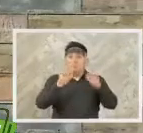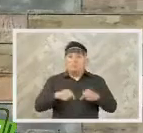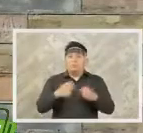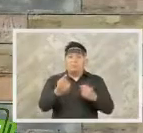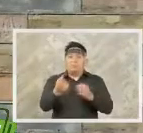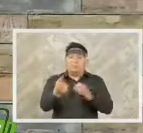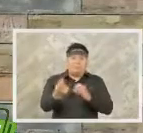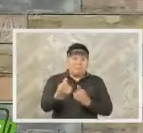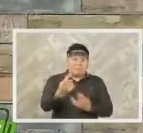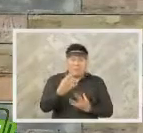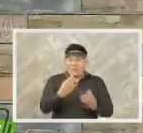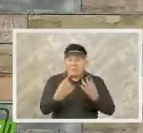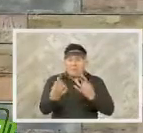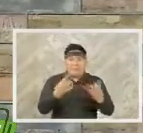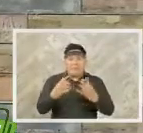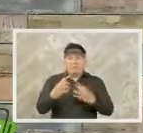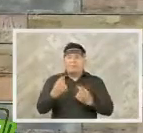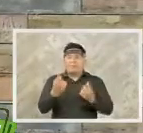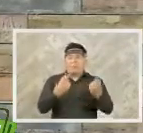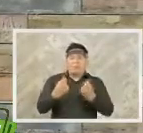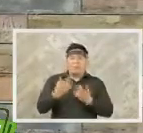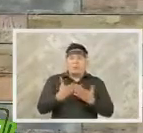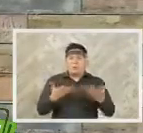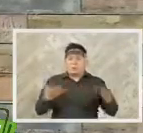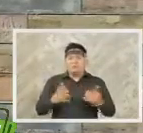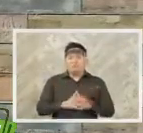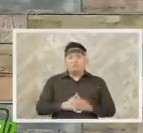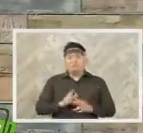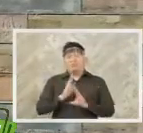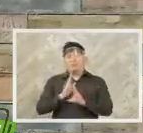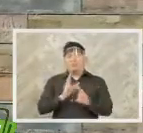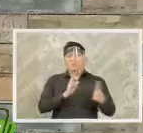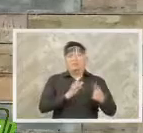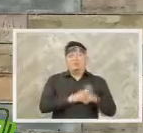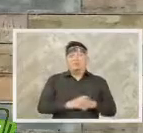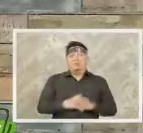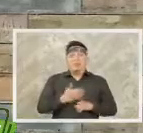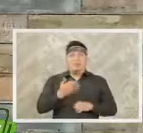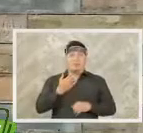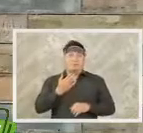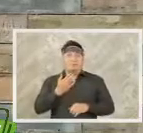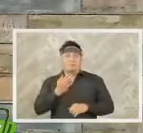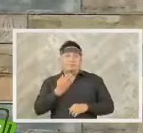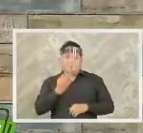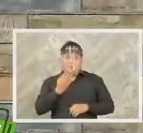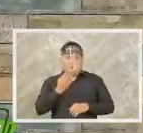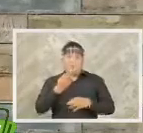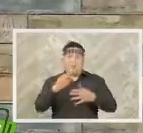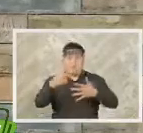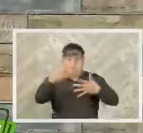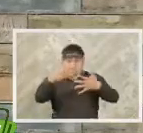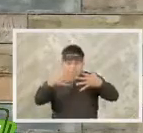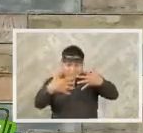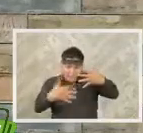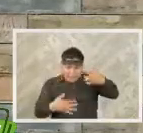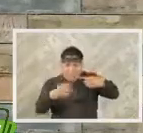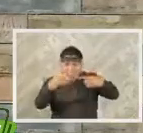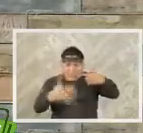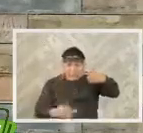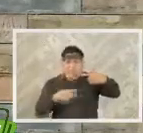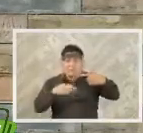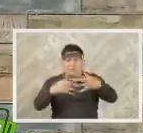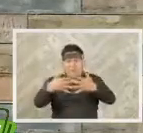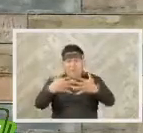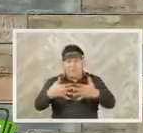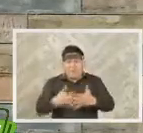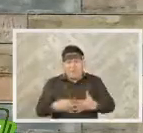y en el espacio de preguntas podremos responderlas. Si no seleccionamos su pregunta, porque vamos a seleccionar uno por cada participante que